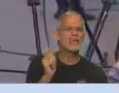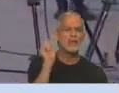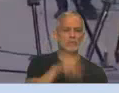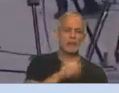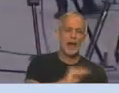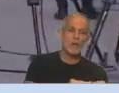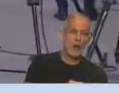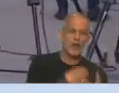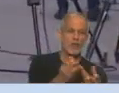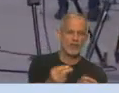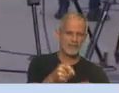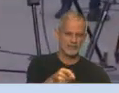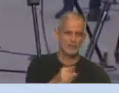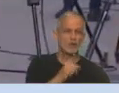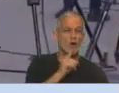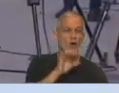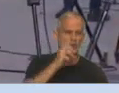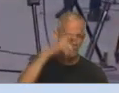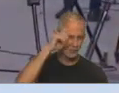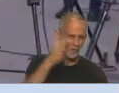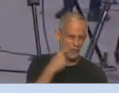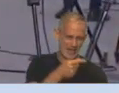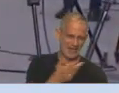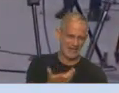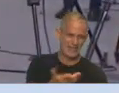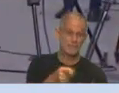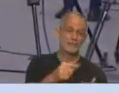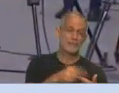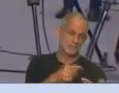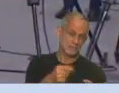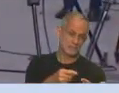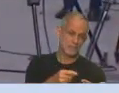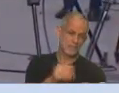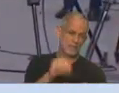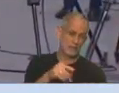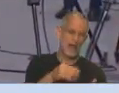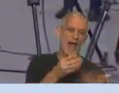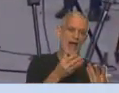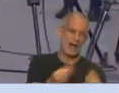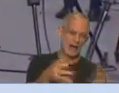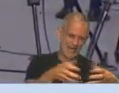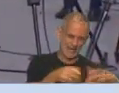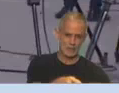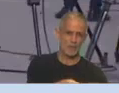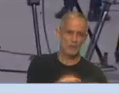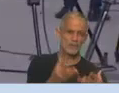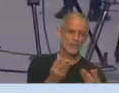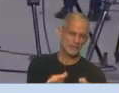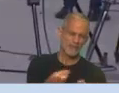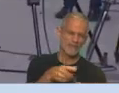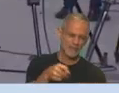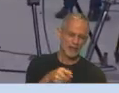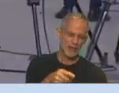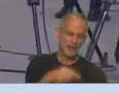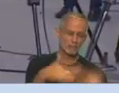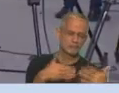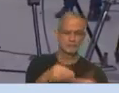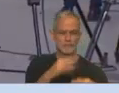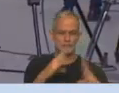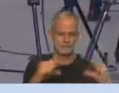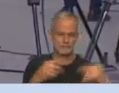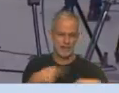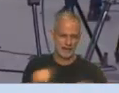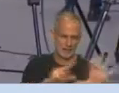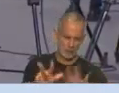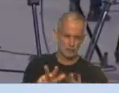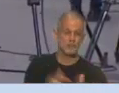los abogados de la defensa de los rugbyers. Hablamos del doctor Tomei y su equipo. Es el todo por el todo, donde se va a valorar